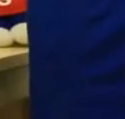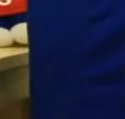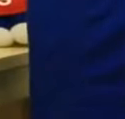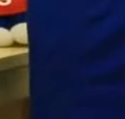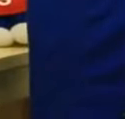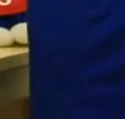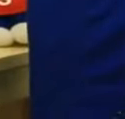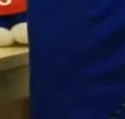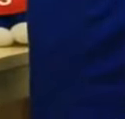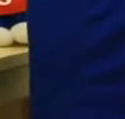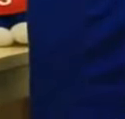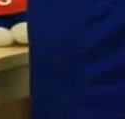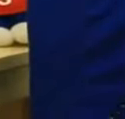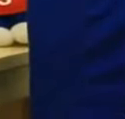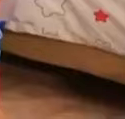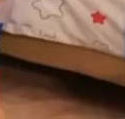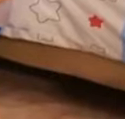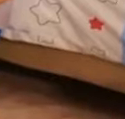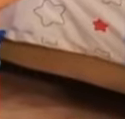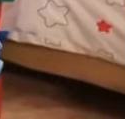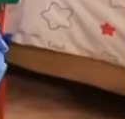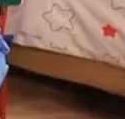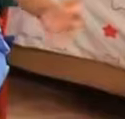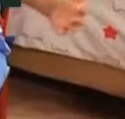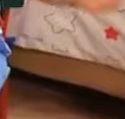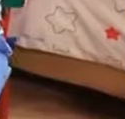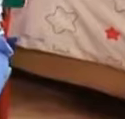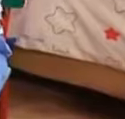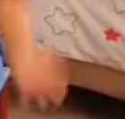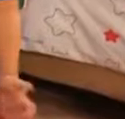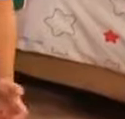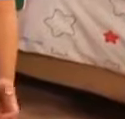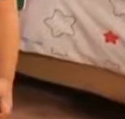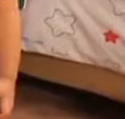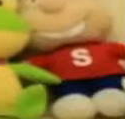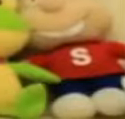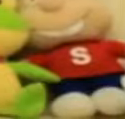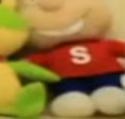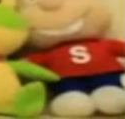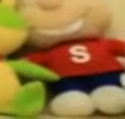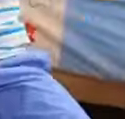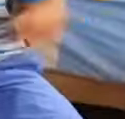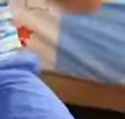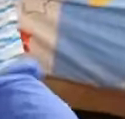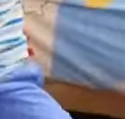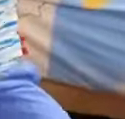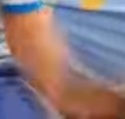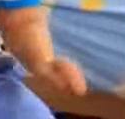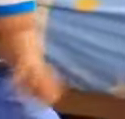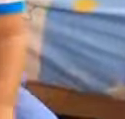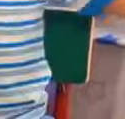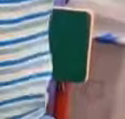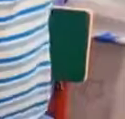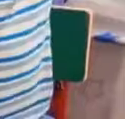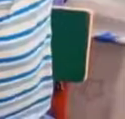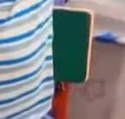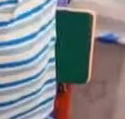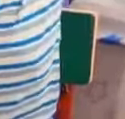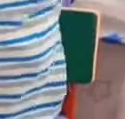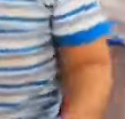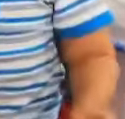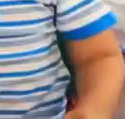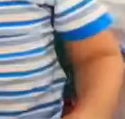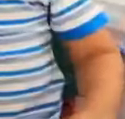vacunas y solamente hay 3 cepas. Que hasta la cepa lo sepa, como yo lo sé. Contra